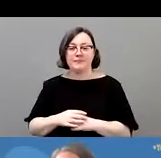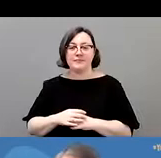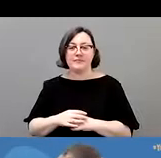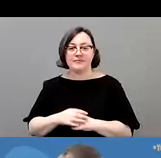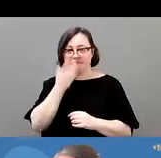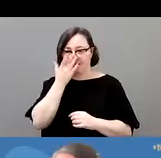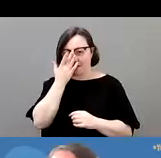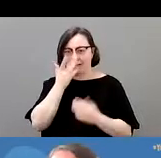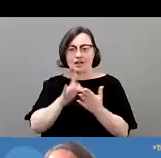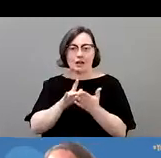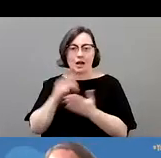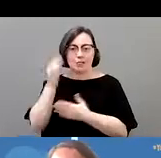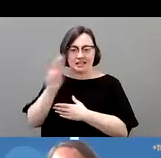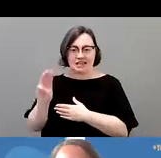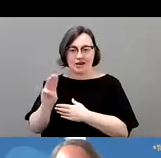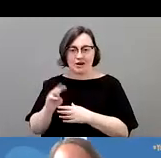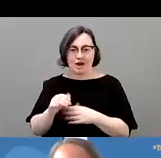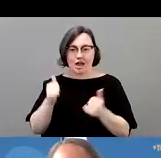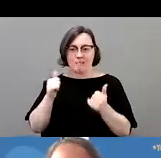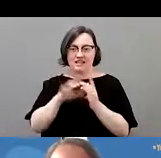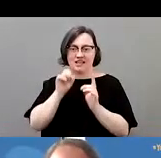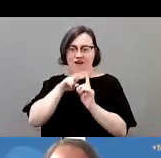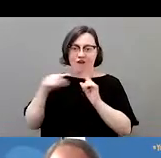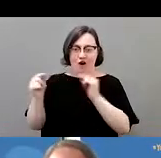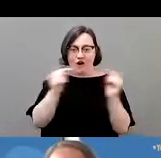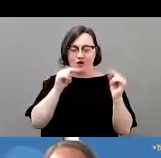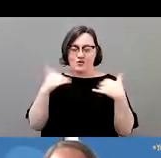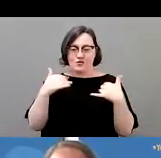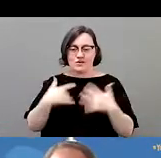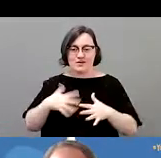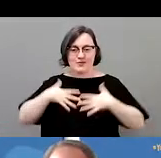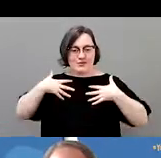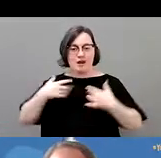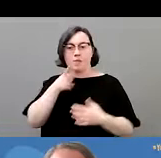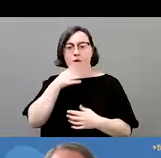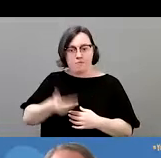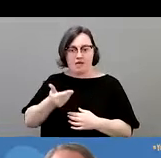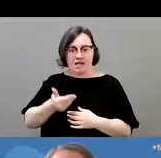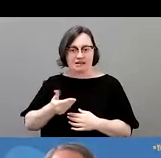cuando una presentación y más en este foro, que para mí es tan importante.